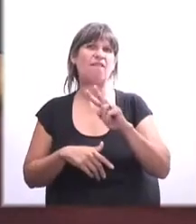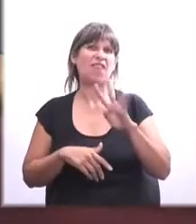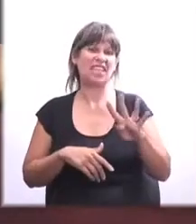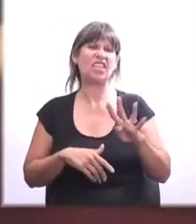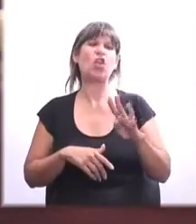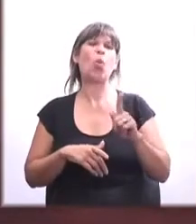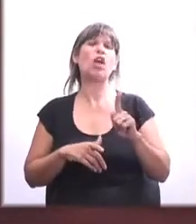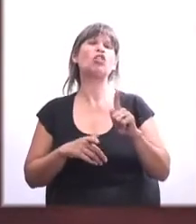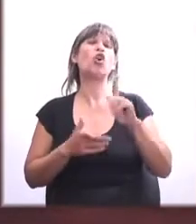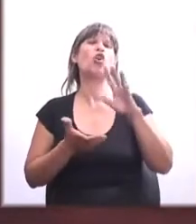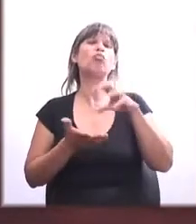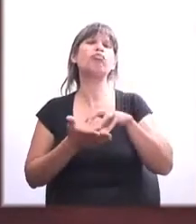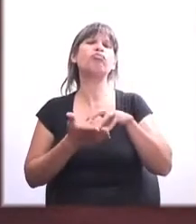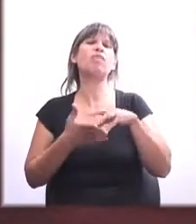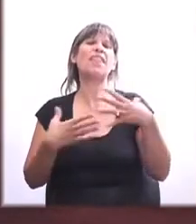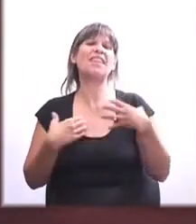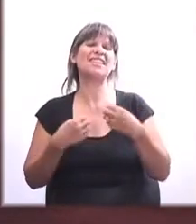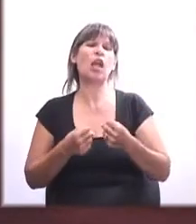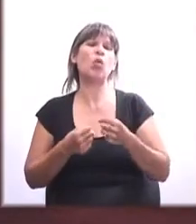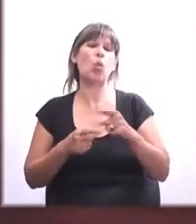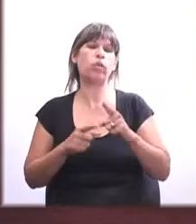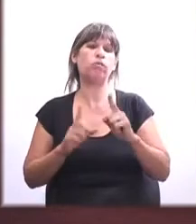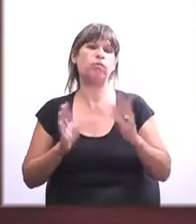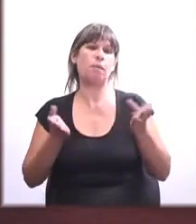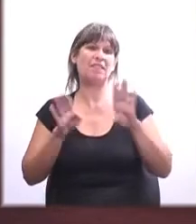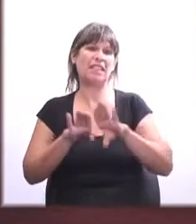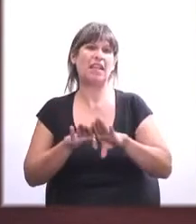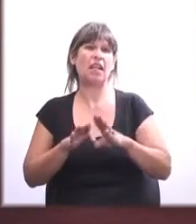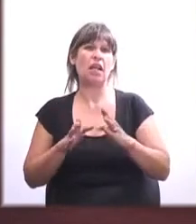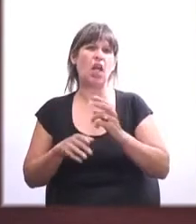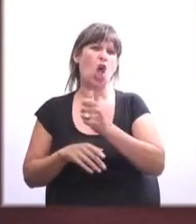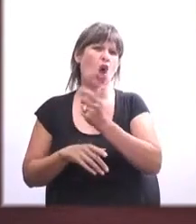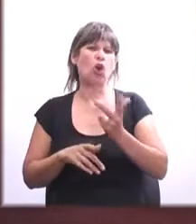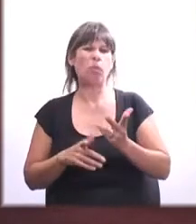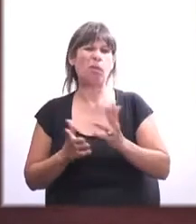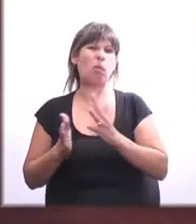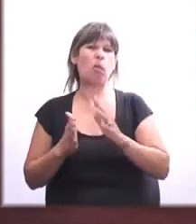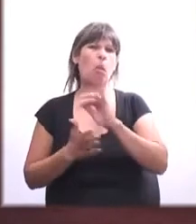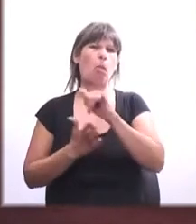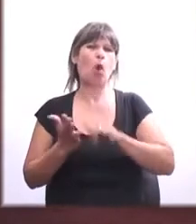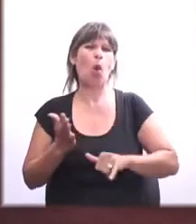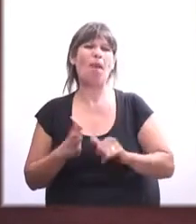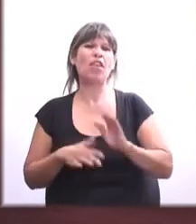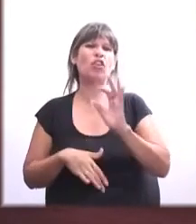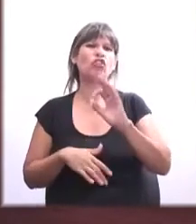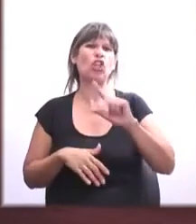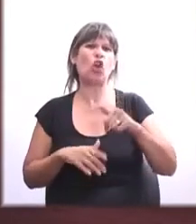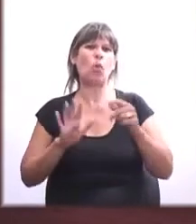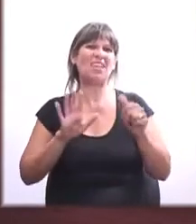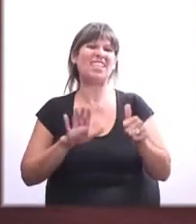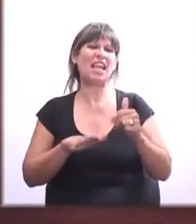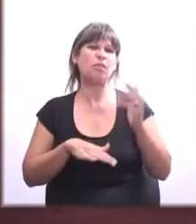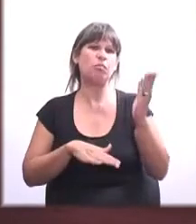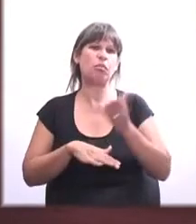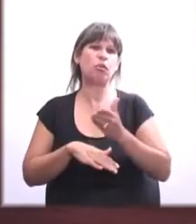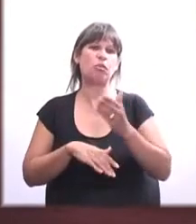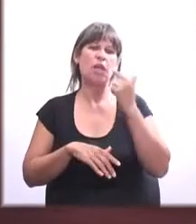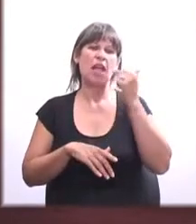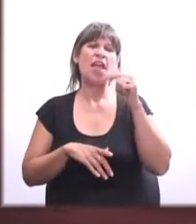24 mutualistas cerraron. Un promedio, contando este año, un promedio de 0,6 mutualistas por año cierran en